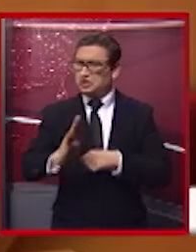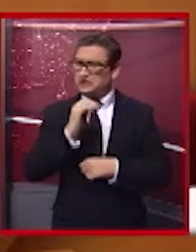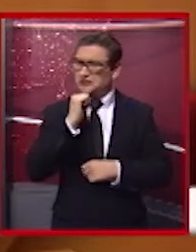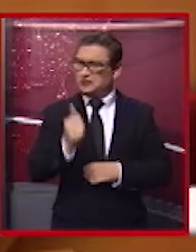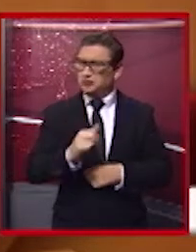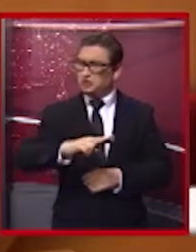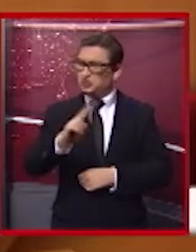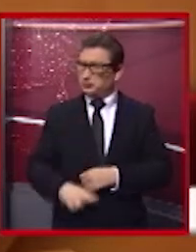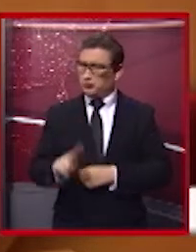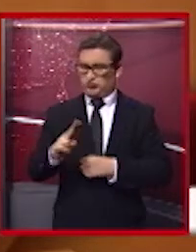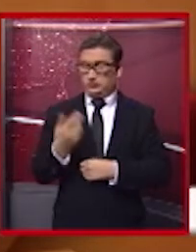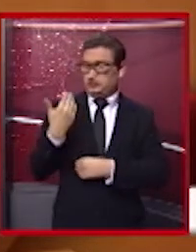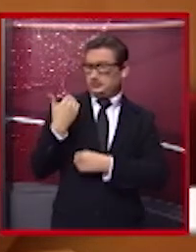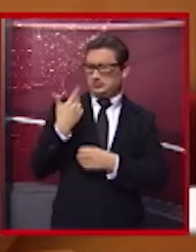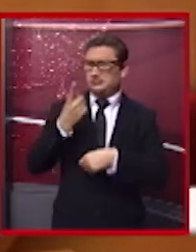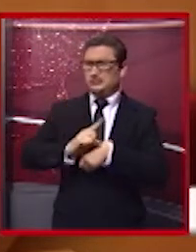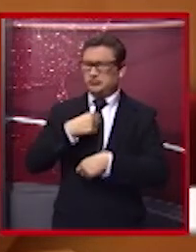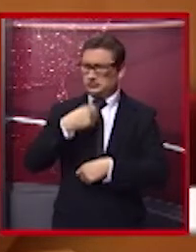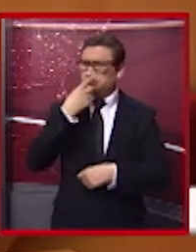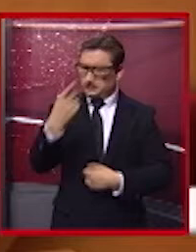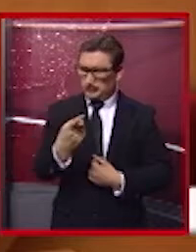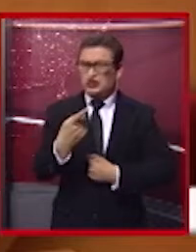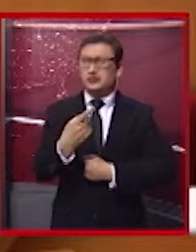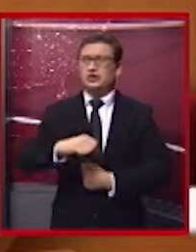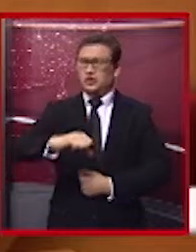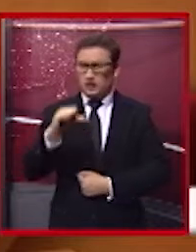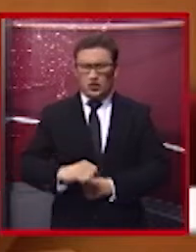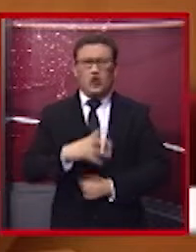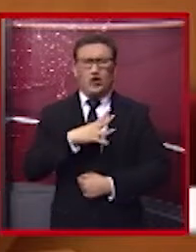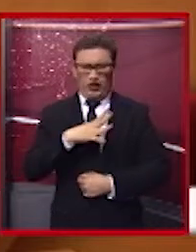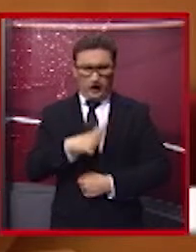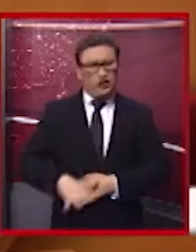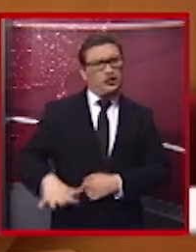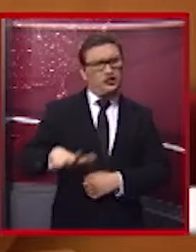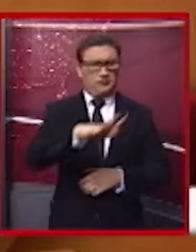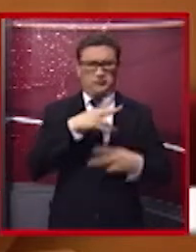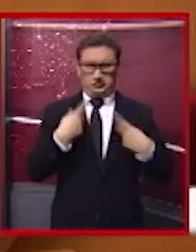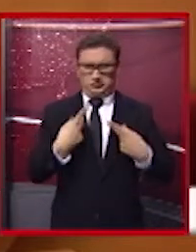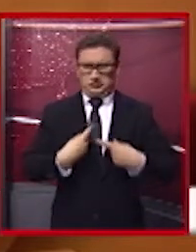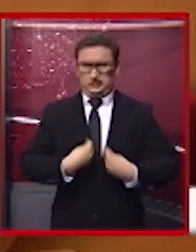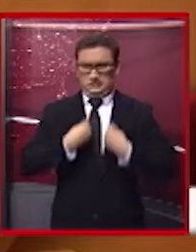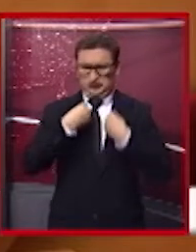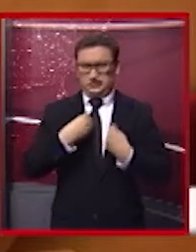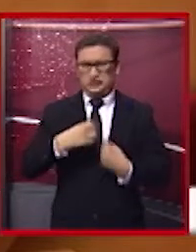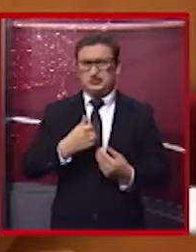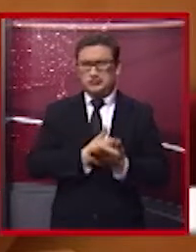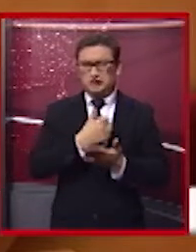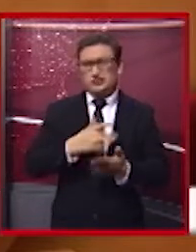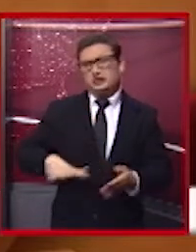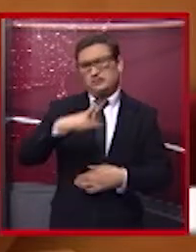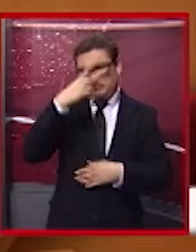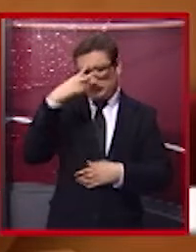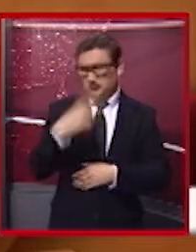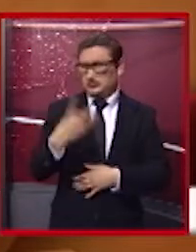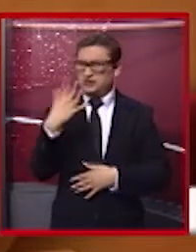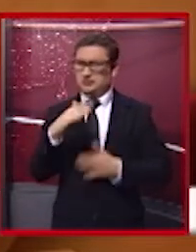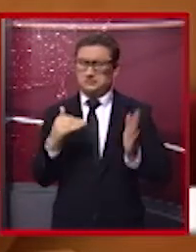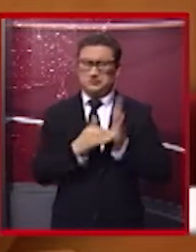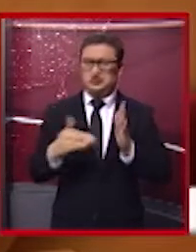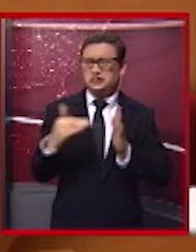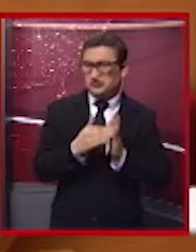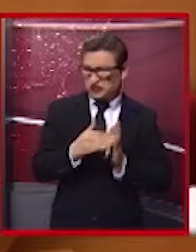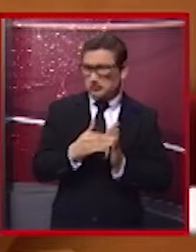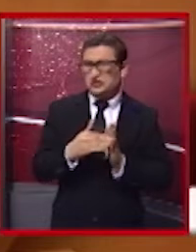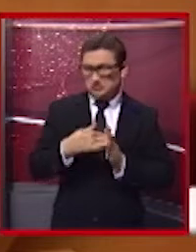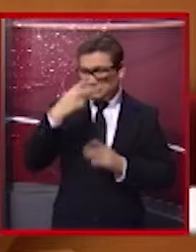como dije hace algunos días, hoy tenemos una sociedad de 10 millones de mexicanos con 88 pesos en